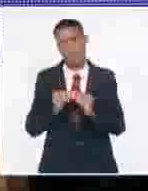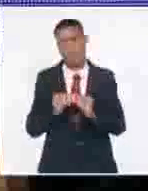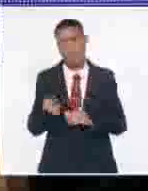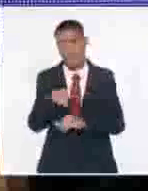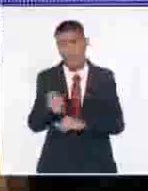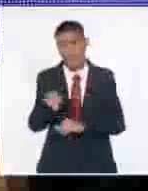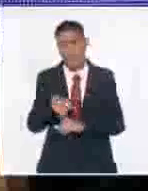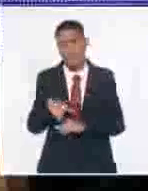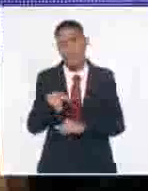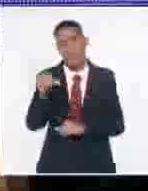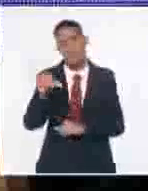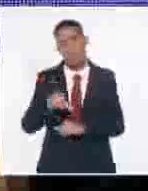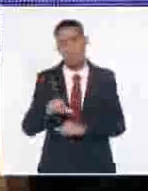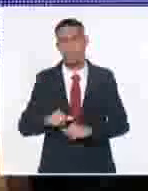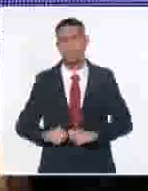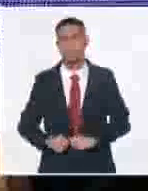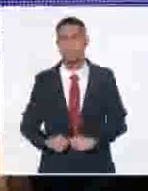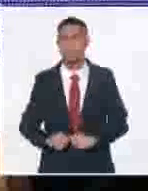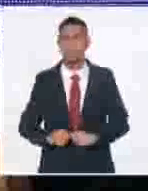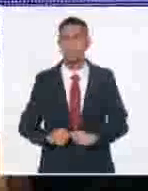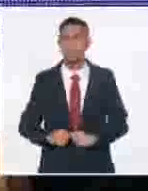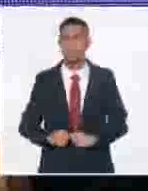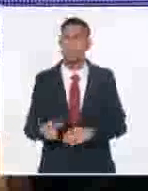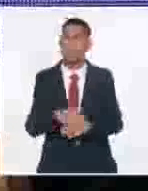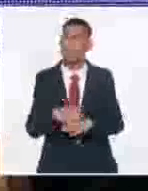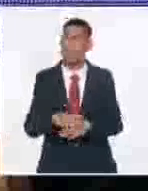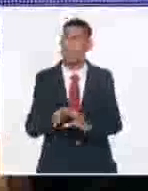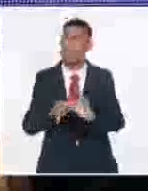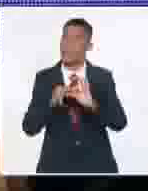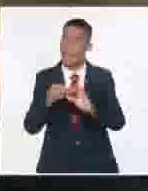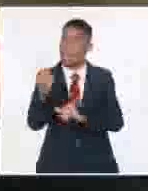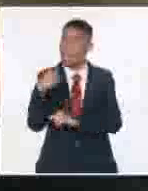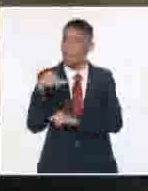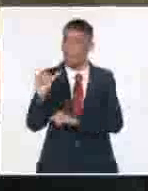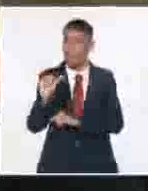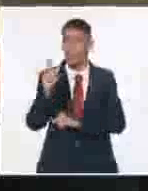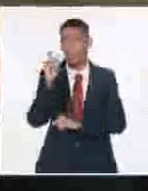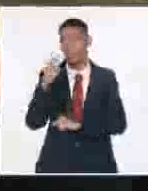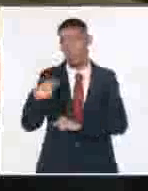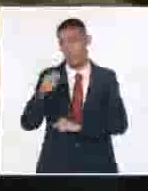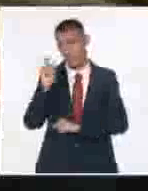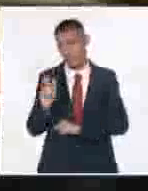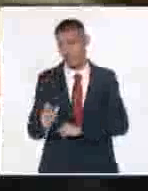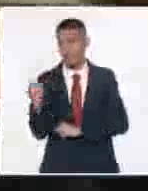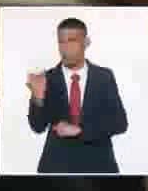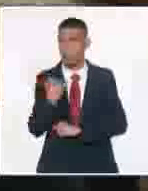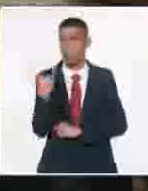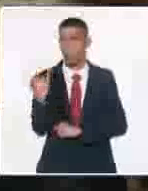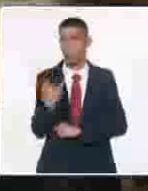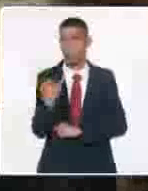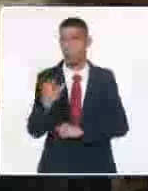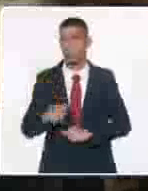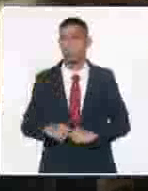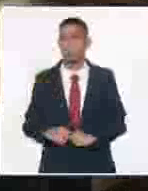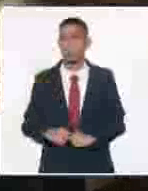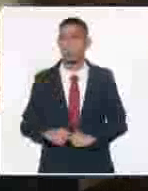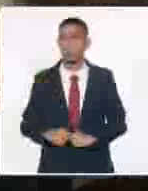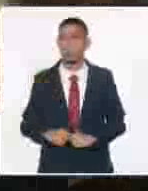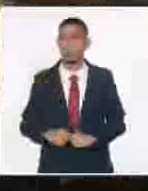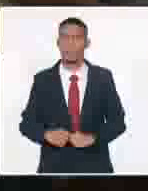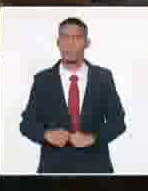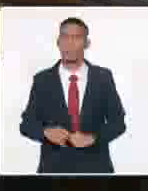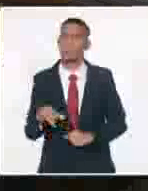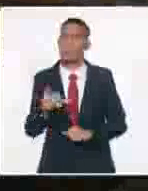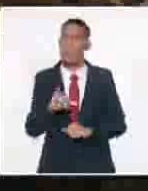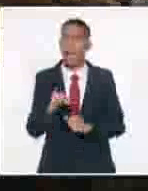colectivo, graves violaciones del derecho internacional humanitario y crímenes de